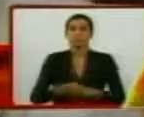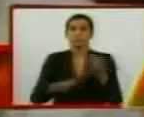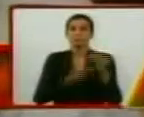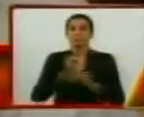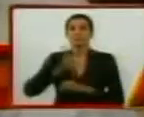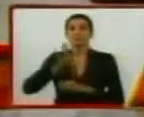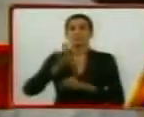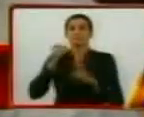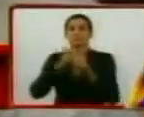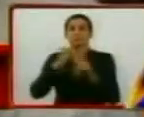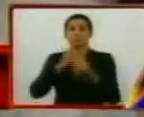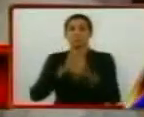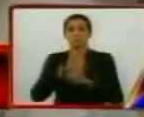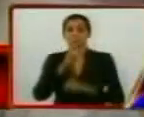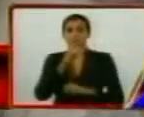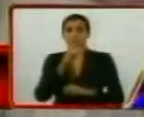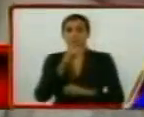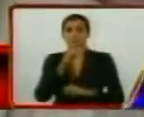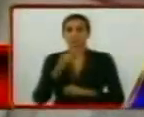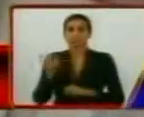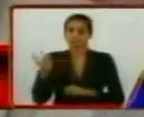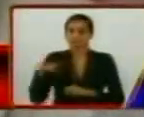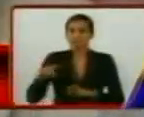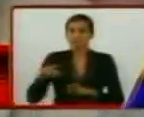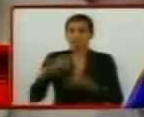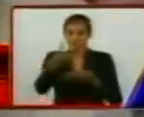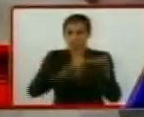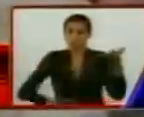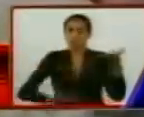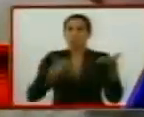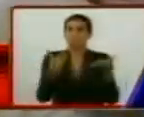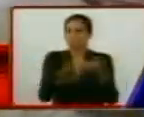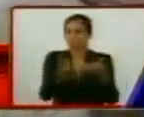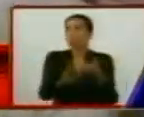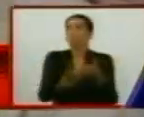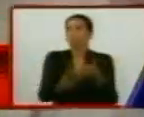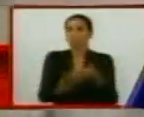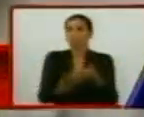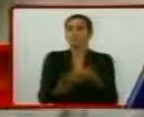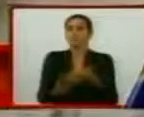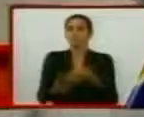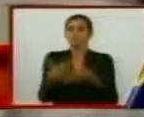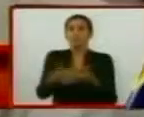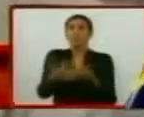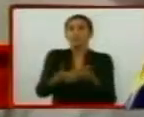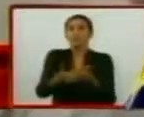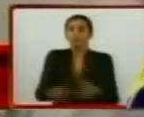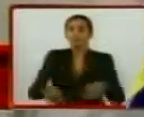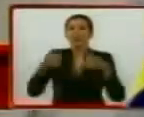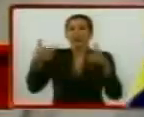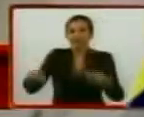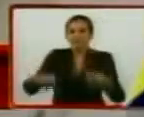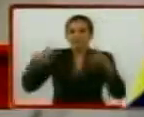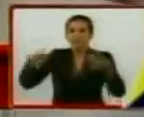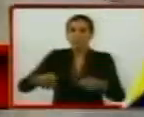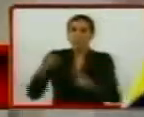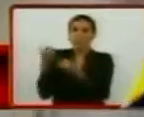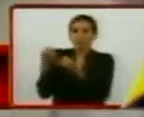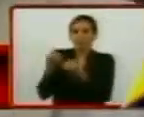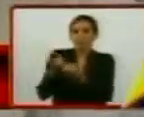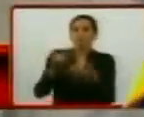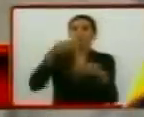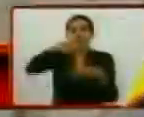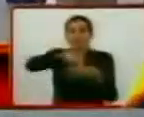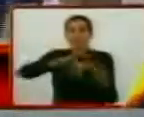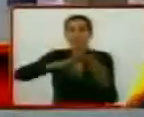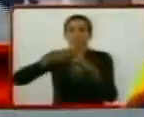cinco obras y tengo mi solvencia administrativa de fundacomunal de todas las obras que en las comunidades